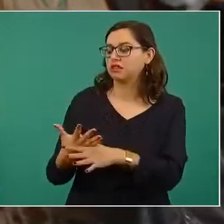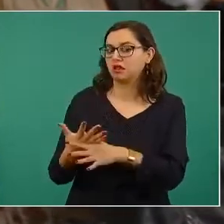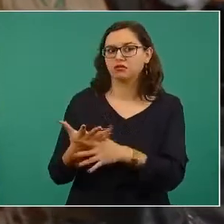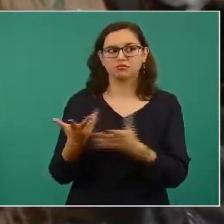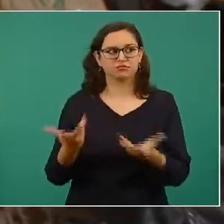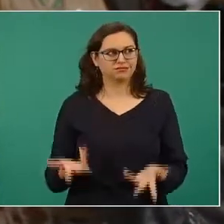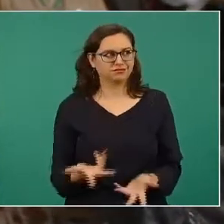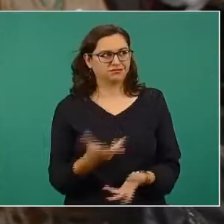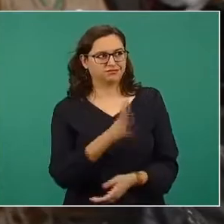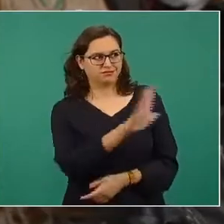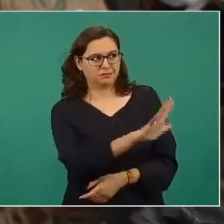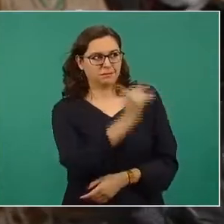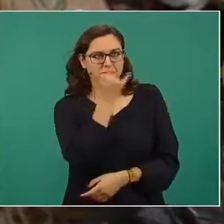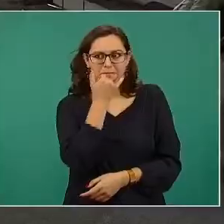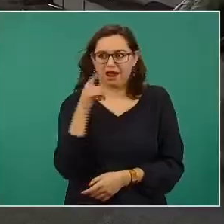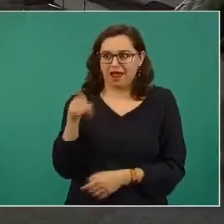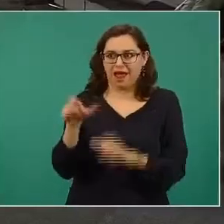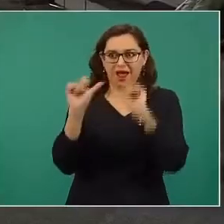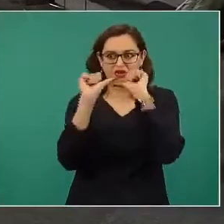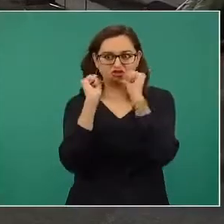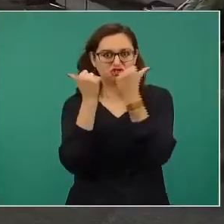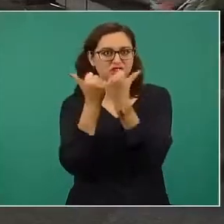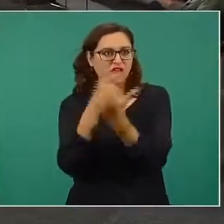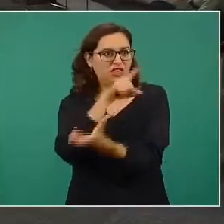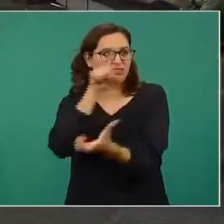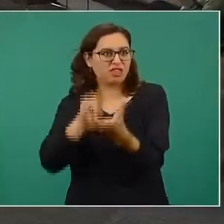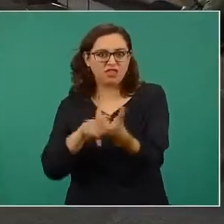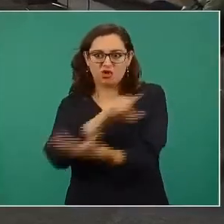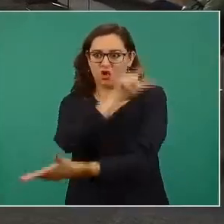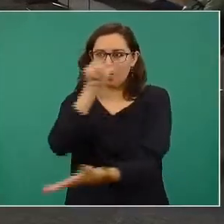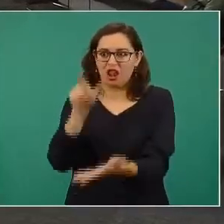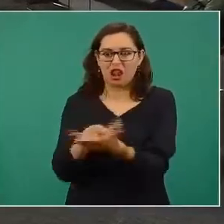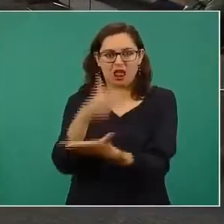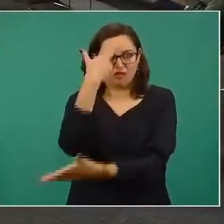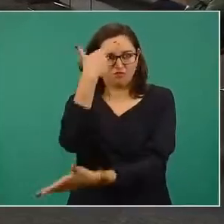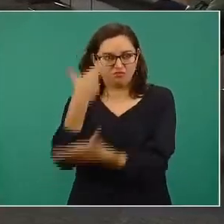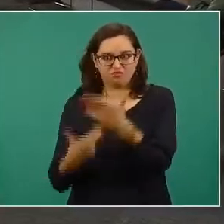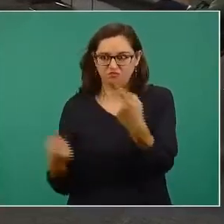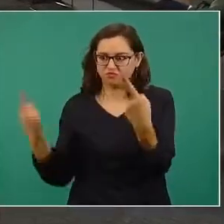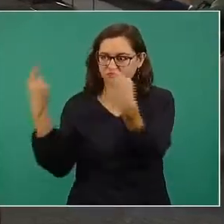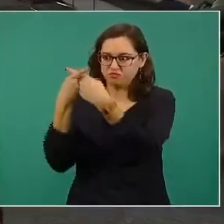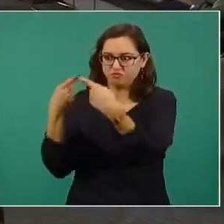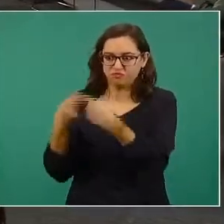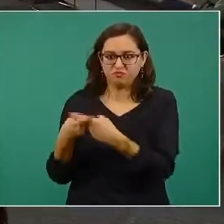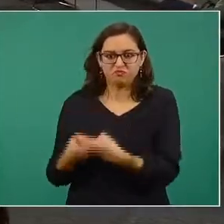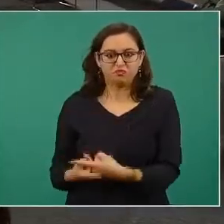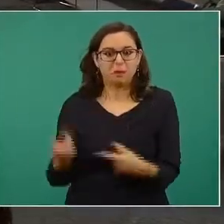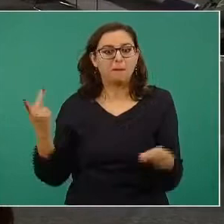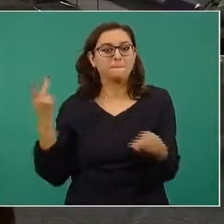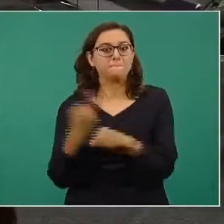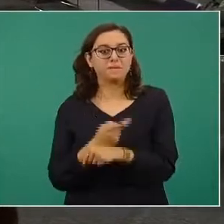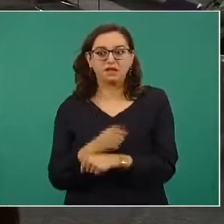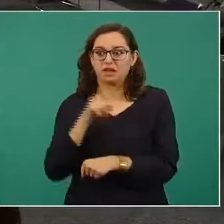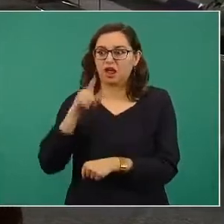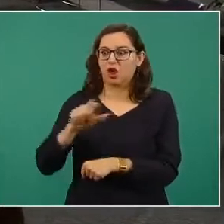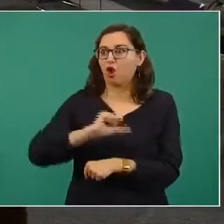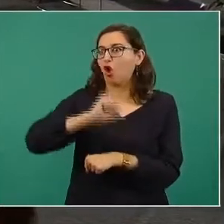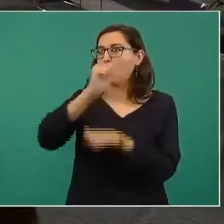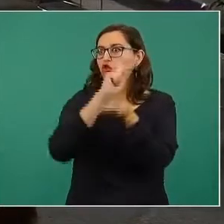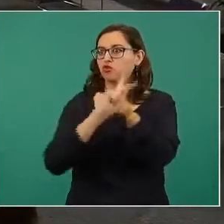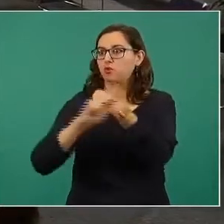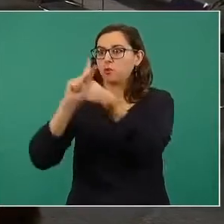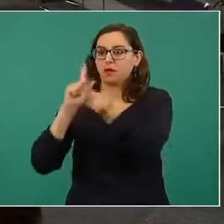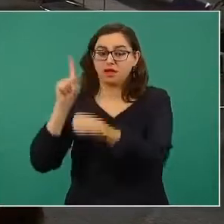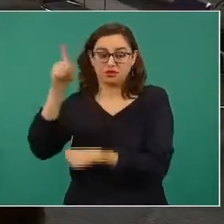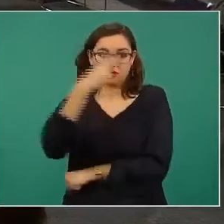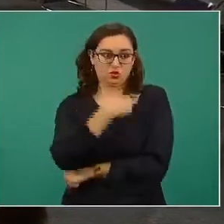cometido esta persona moral. Es decir, ha mandado recursos millonarios a cuentas en el extranjero, concretamente